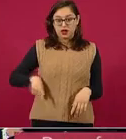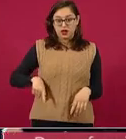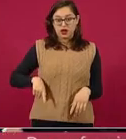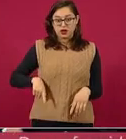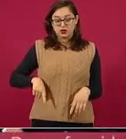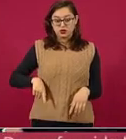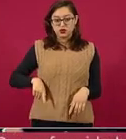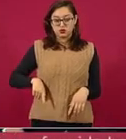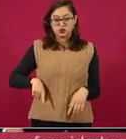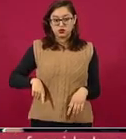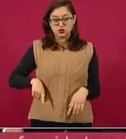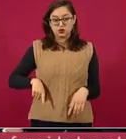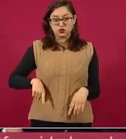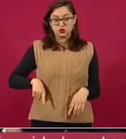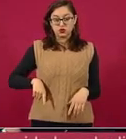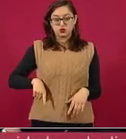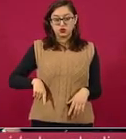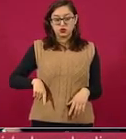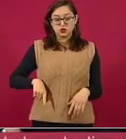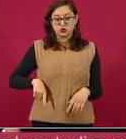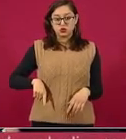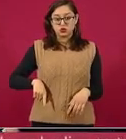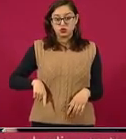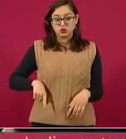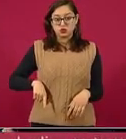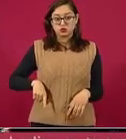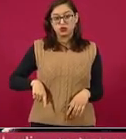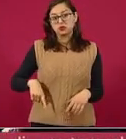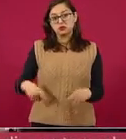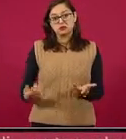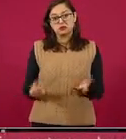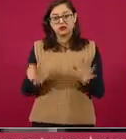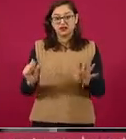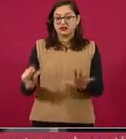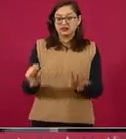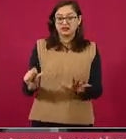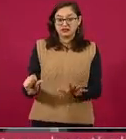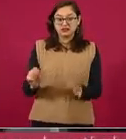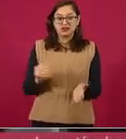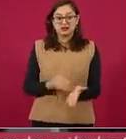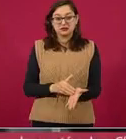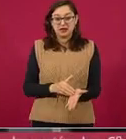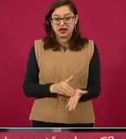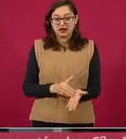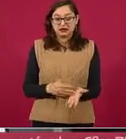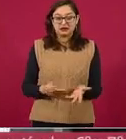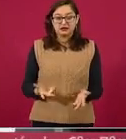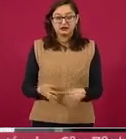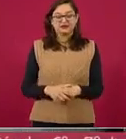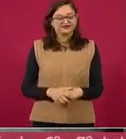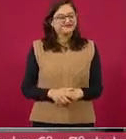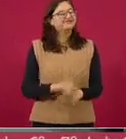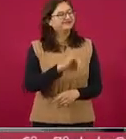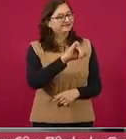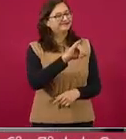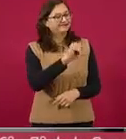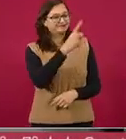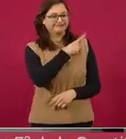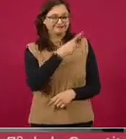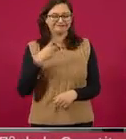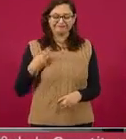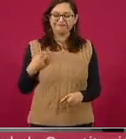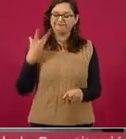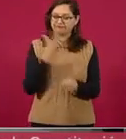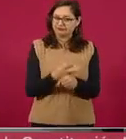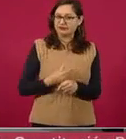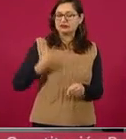no necesariamente anda de los 16.000 pesos. Sí, lo tenemos que ver, es que hay muchas resistencias.